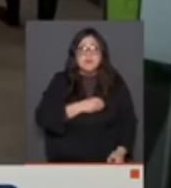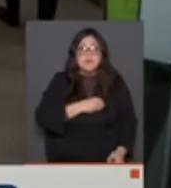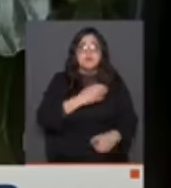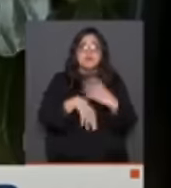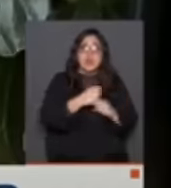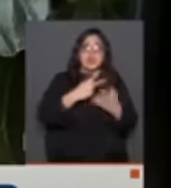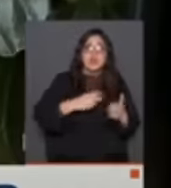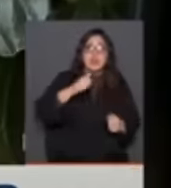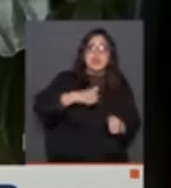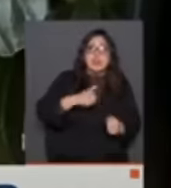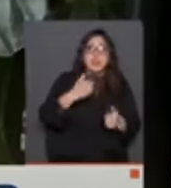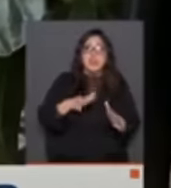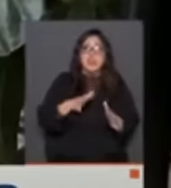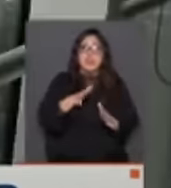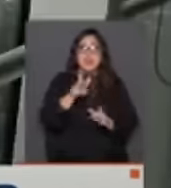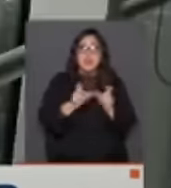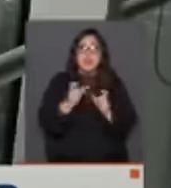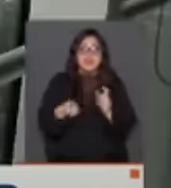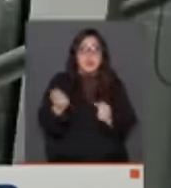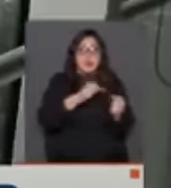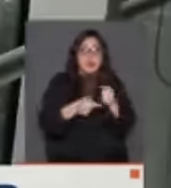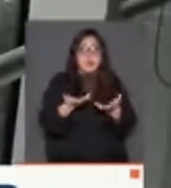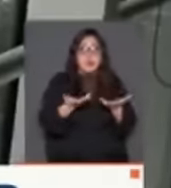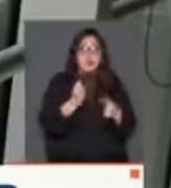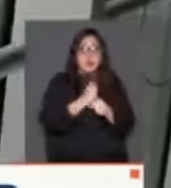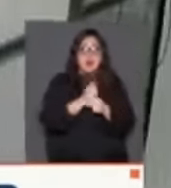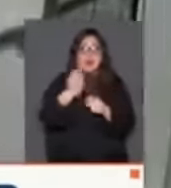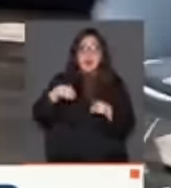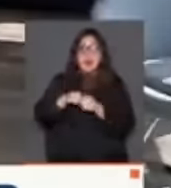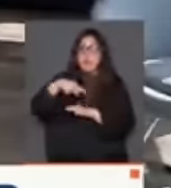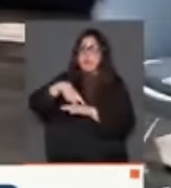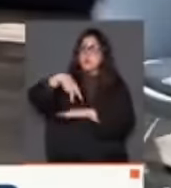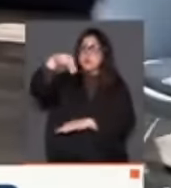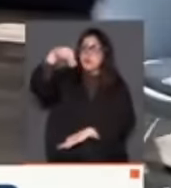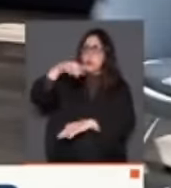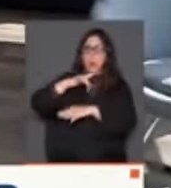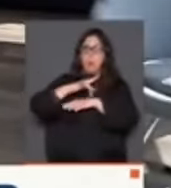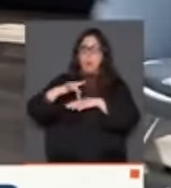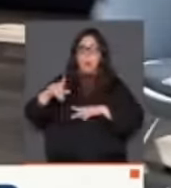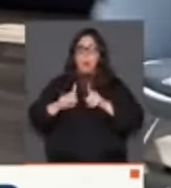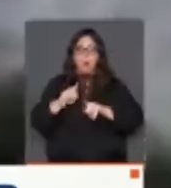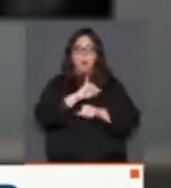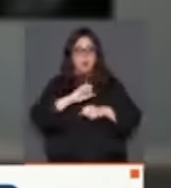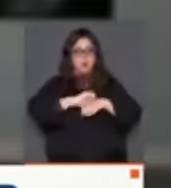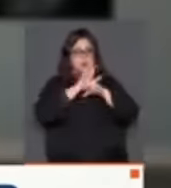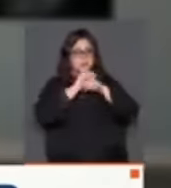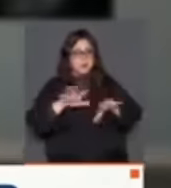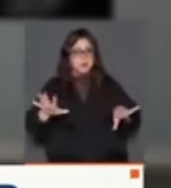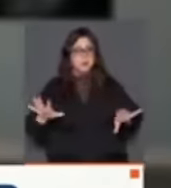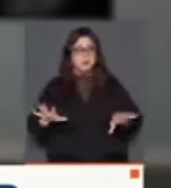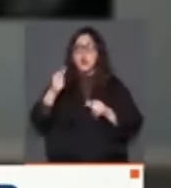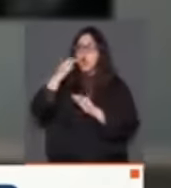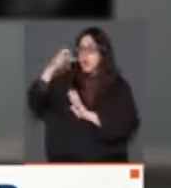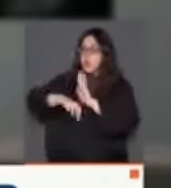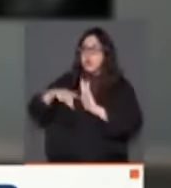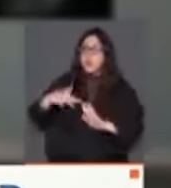americano o no es? Fueron sus primeros inquilinos, pero gran parte de la torre seguía vacía. Luego vino la pandemia. Es un proyecto enorme, donde te